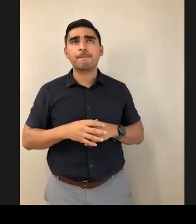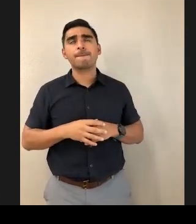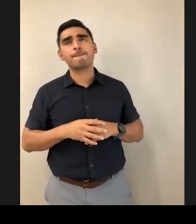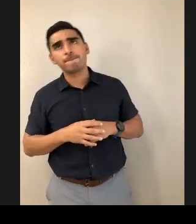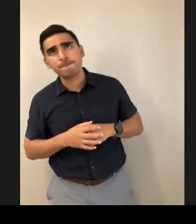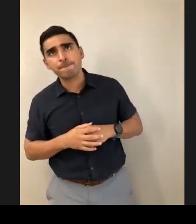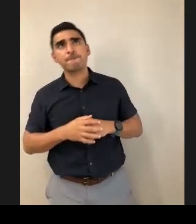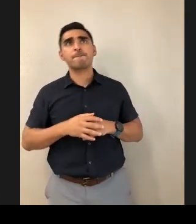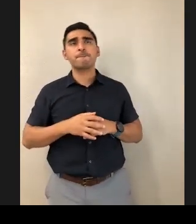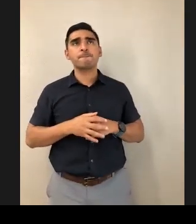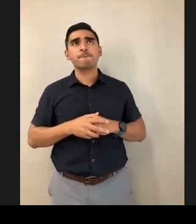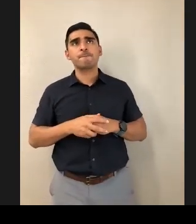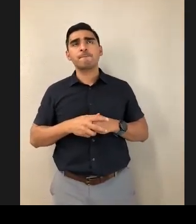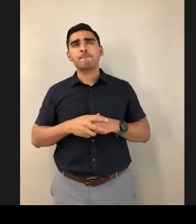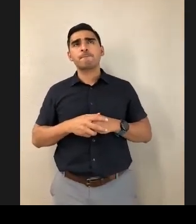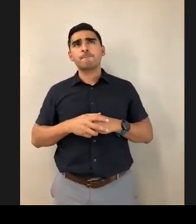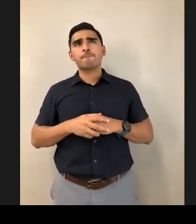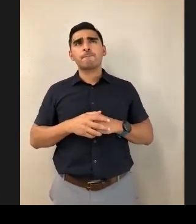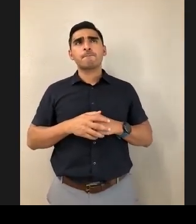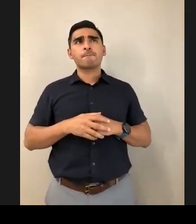Yo sé